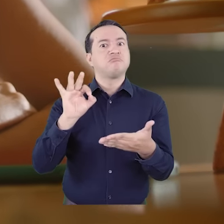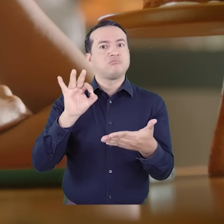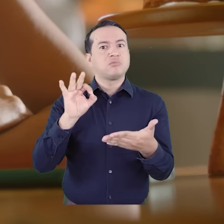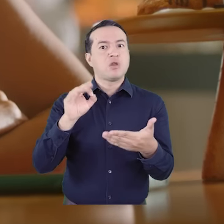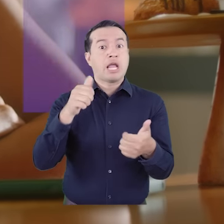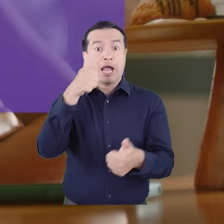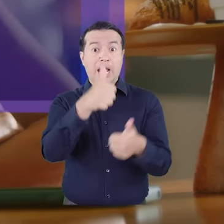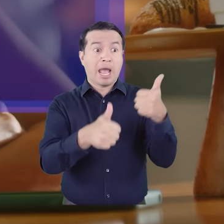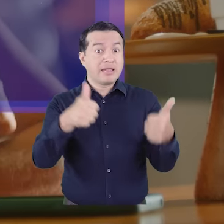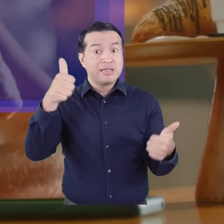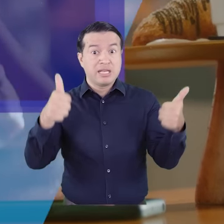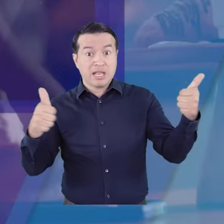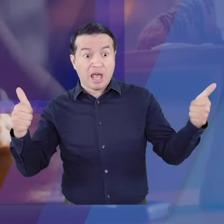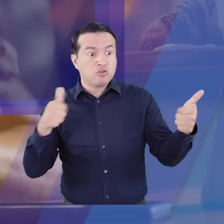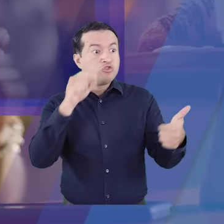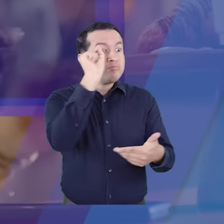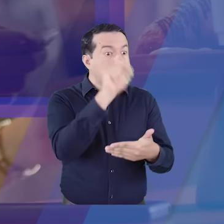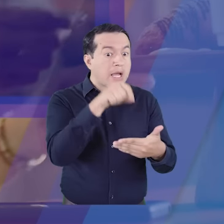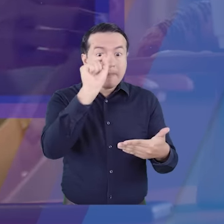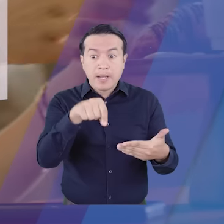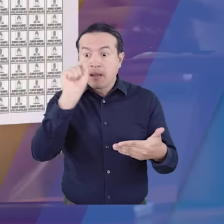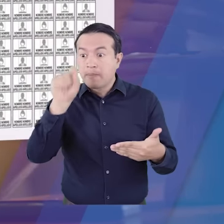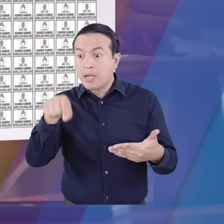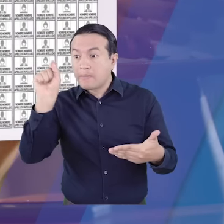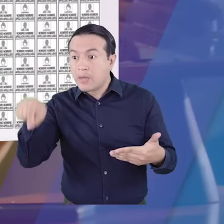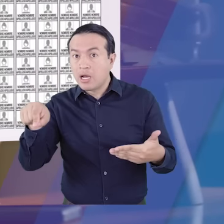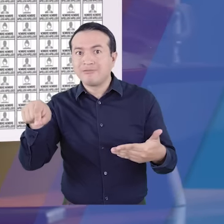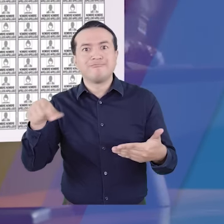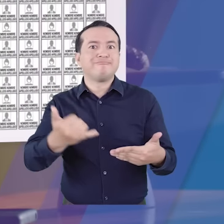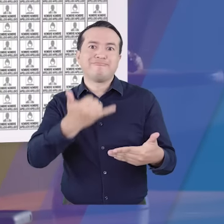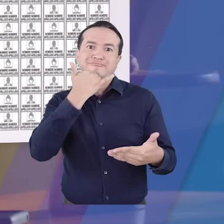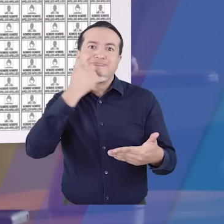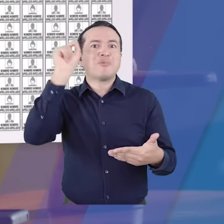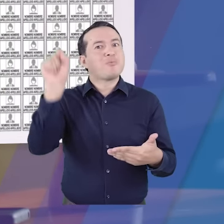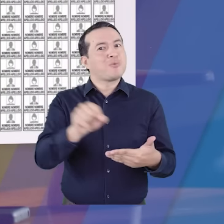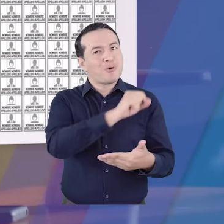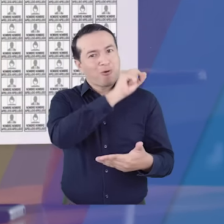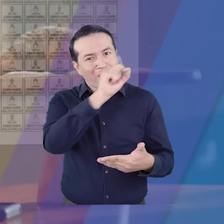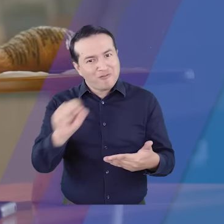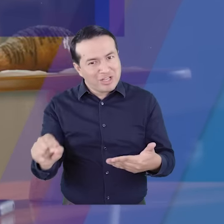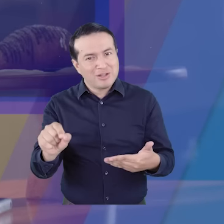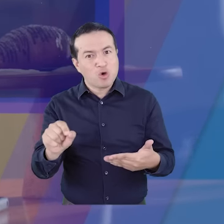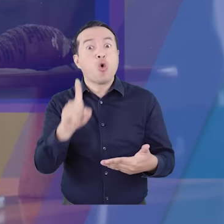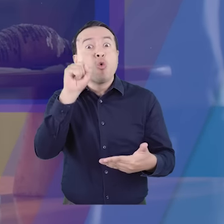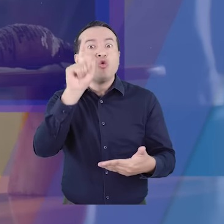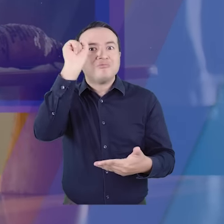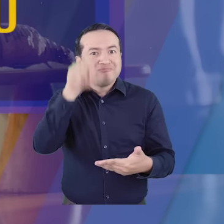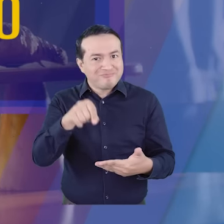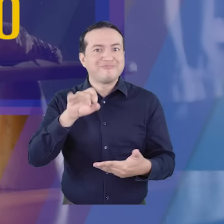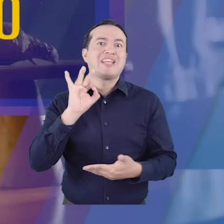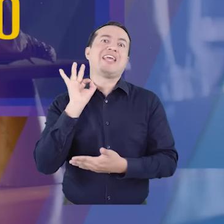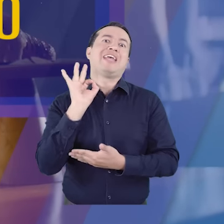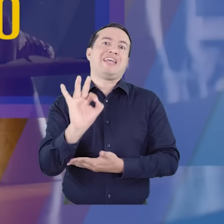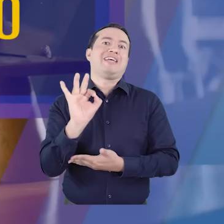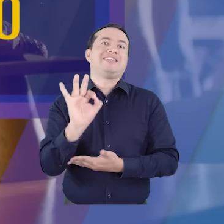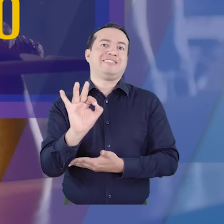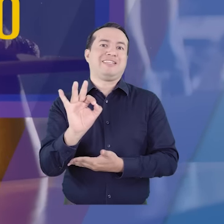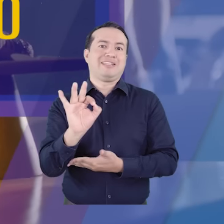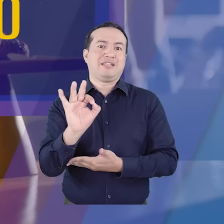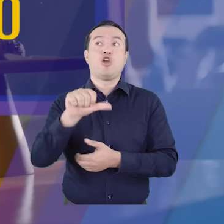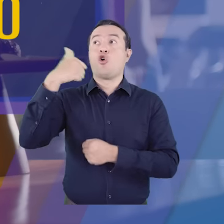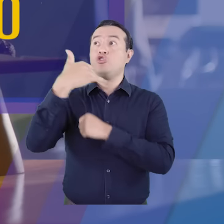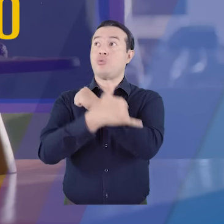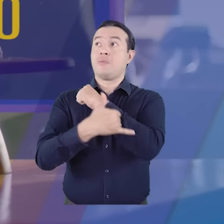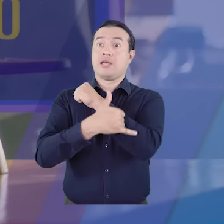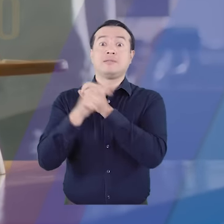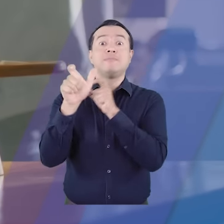correctamente. Recuerda que debes marcar solo el casillero de la lista de tu preferencia. Si escoges más de uno o entre listas, anularás